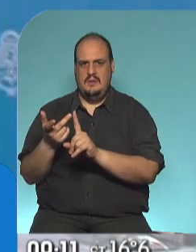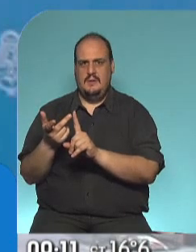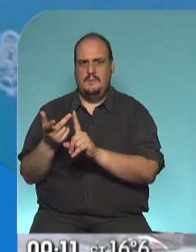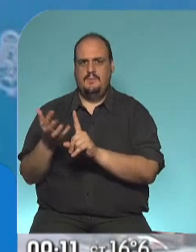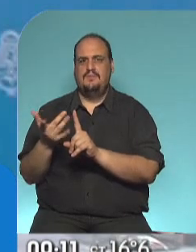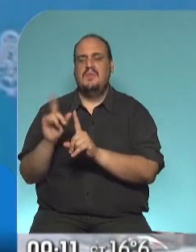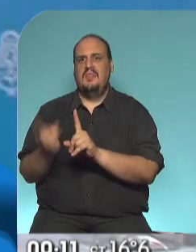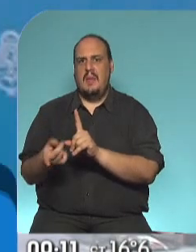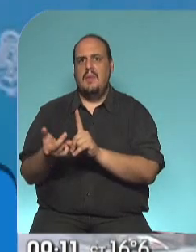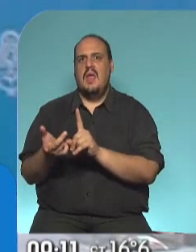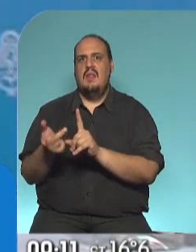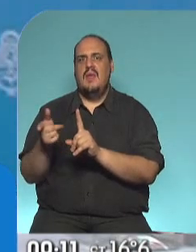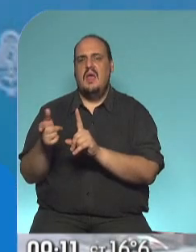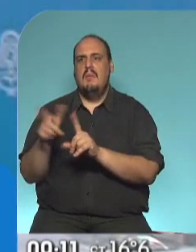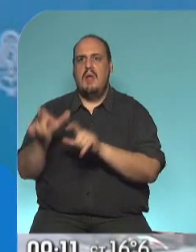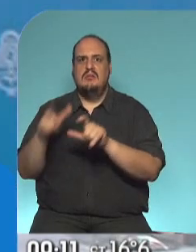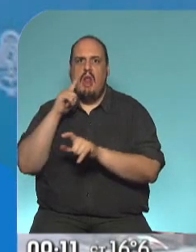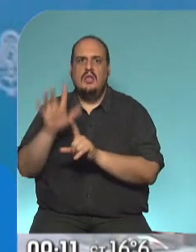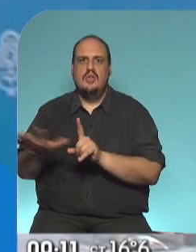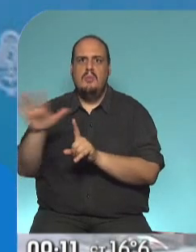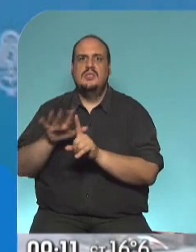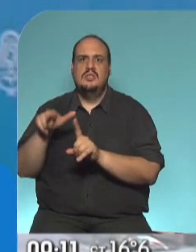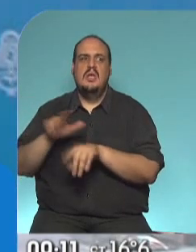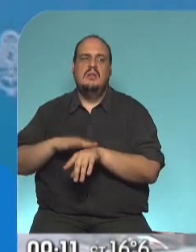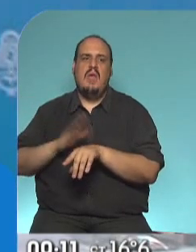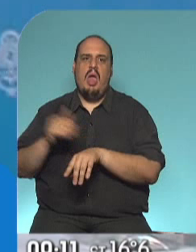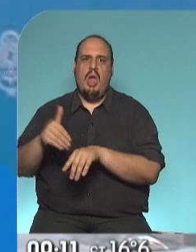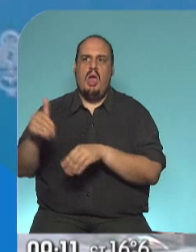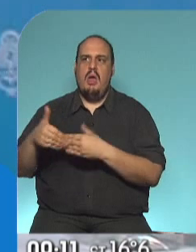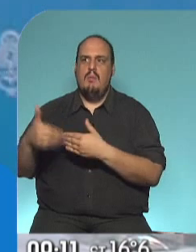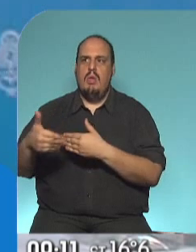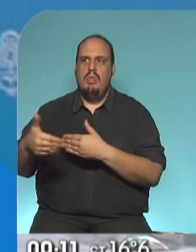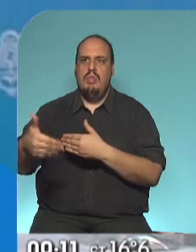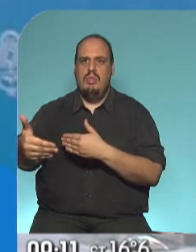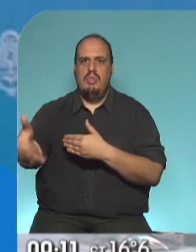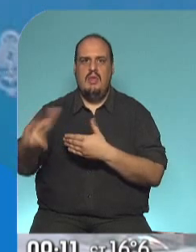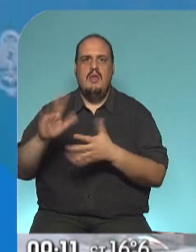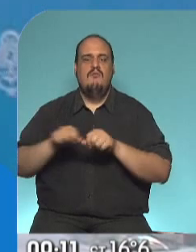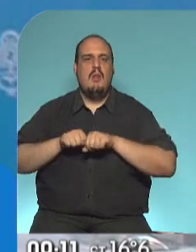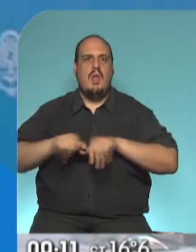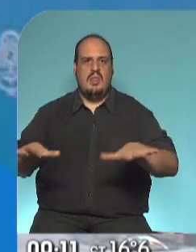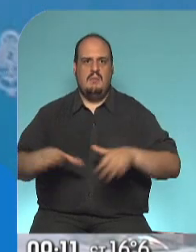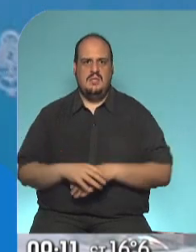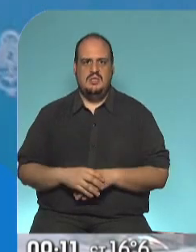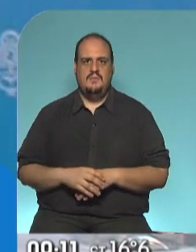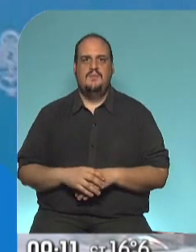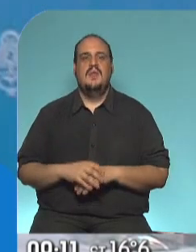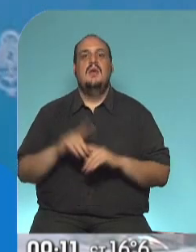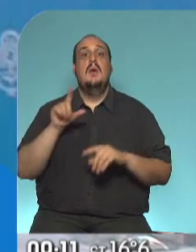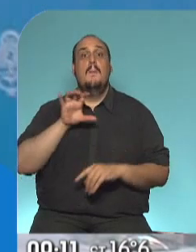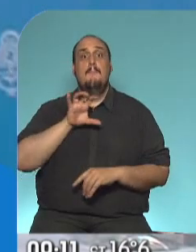también búsquedas activas de los casos sospechosos va a llevar más tiempo para poder controlar esa transmisión comunitaria la